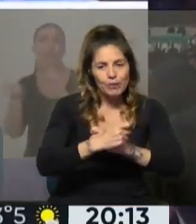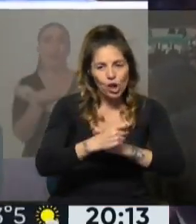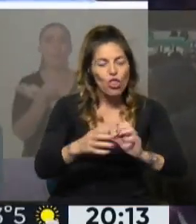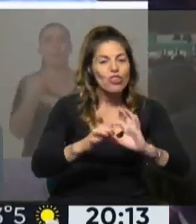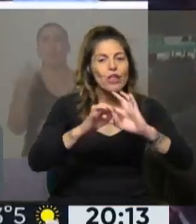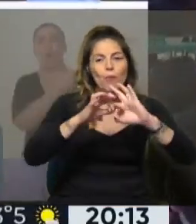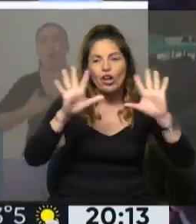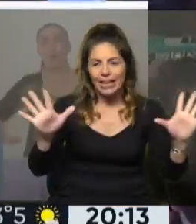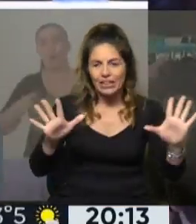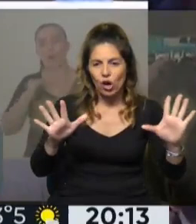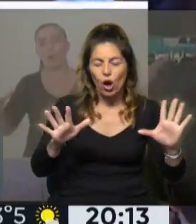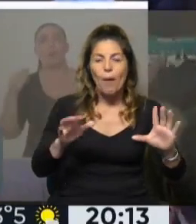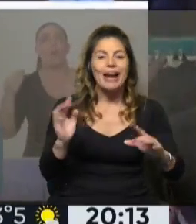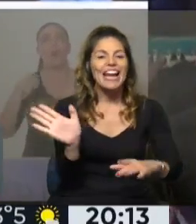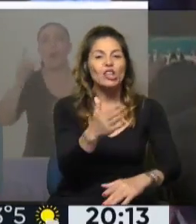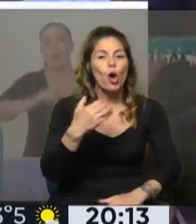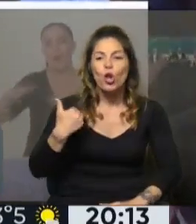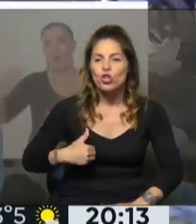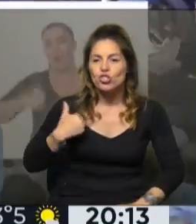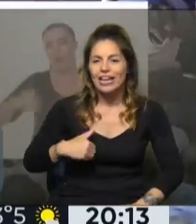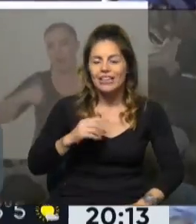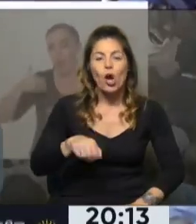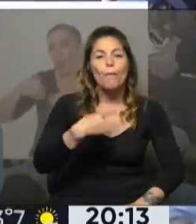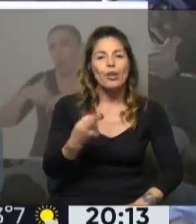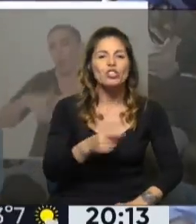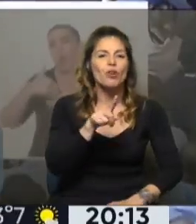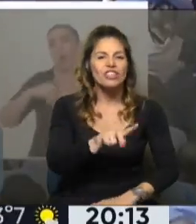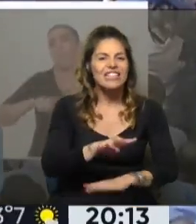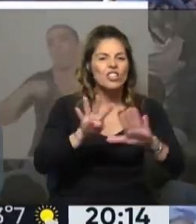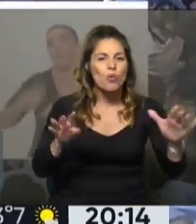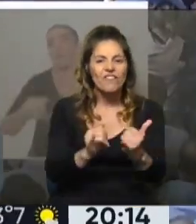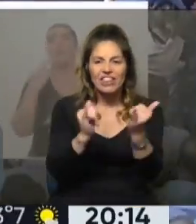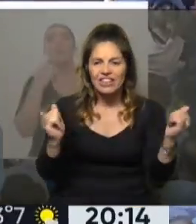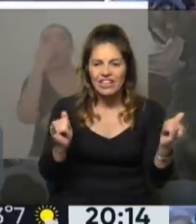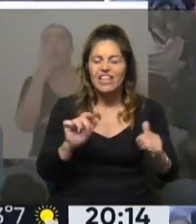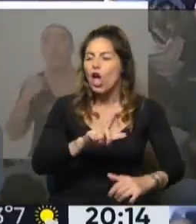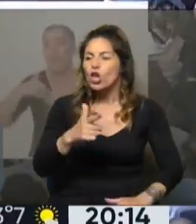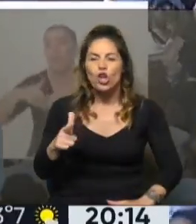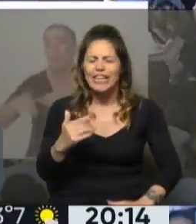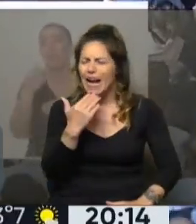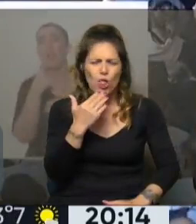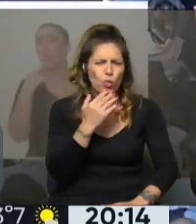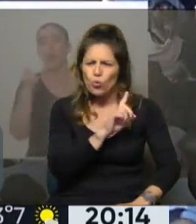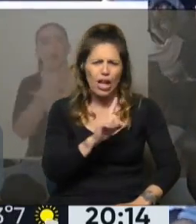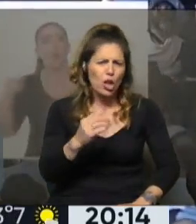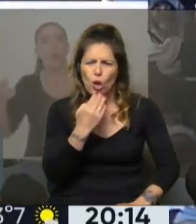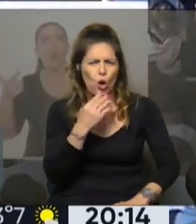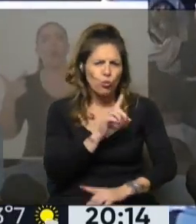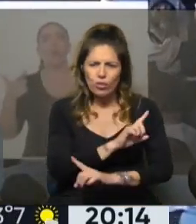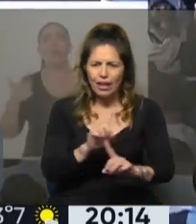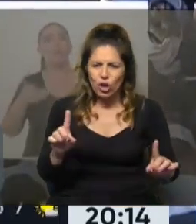democrático para que los argentinos en los próximos 19 días no tengan ni dudas ni incertidumbres